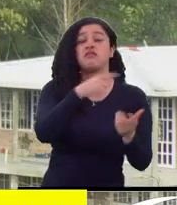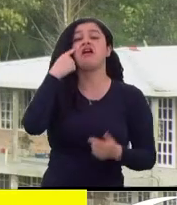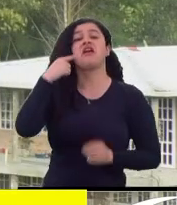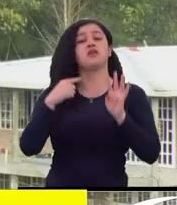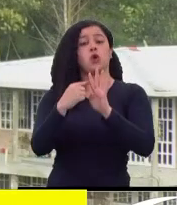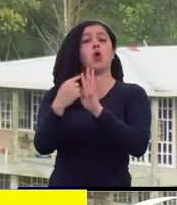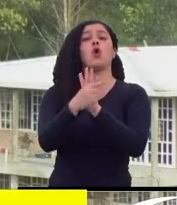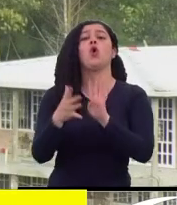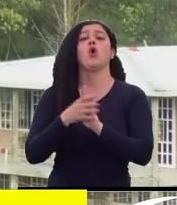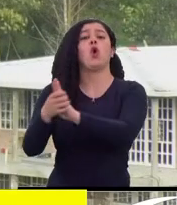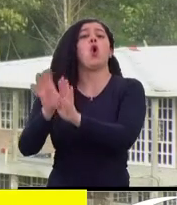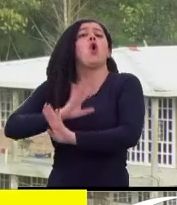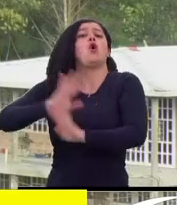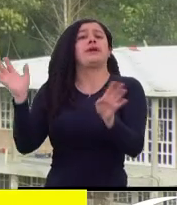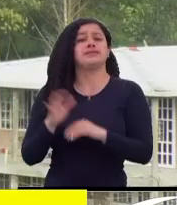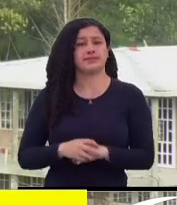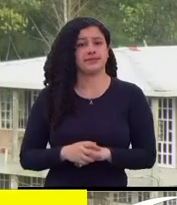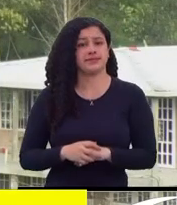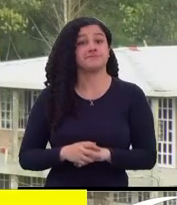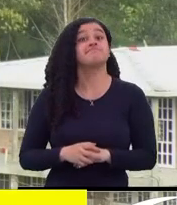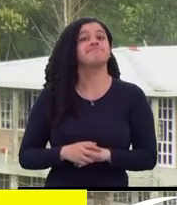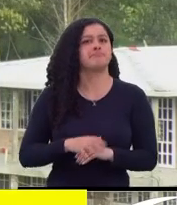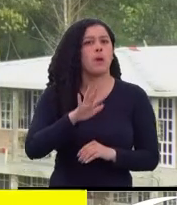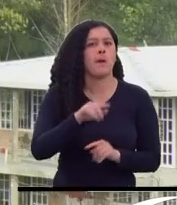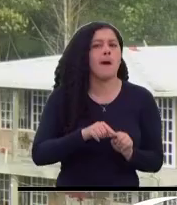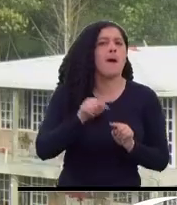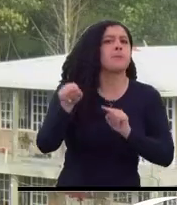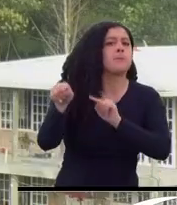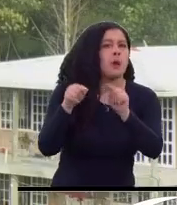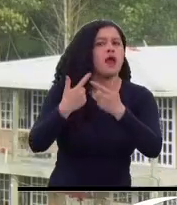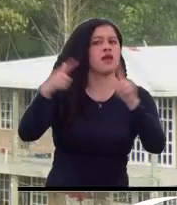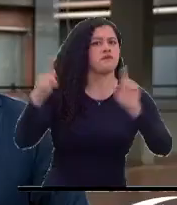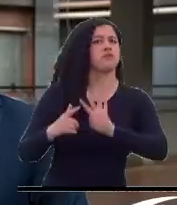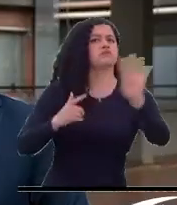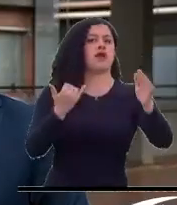al margen de la ley en esta sección del país. En Popayán, Freddy Calvache, Noticias Caracol.